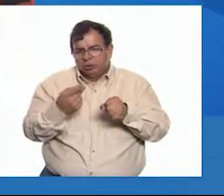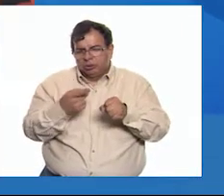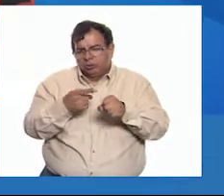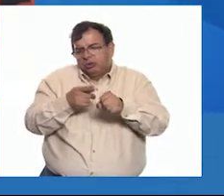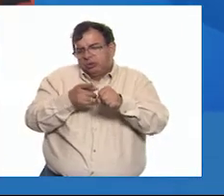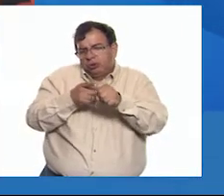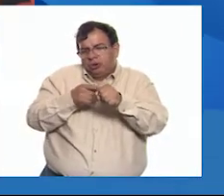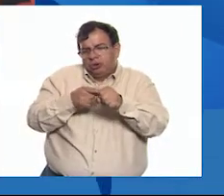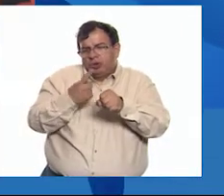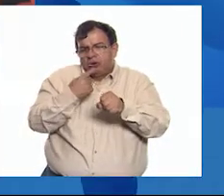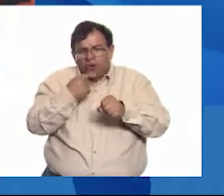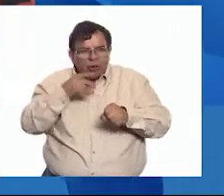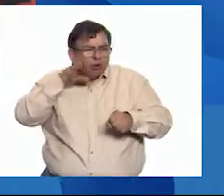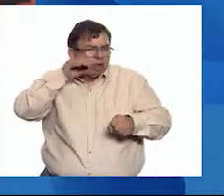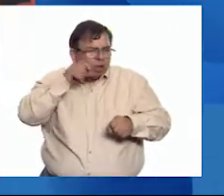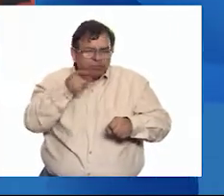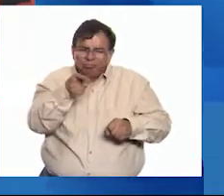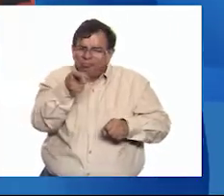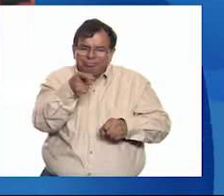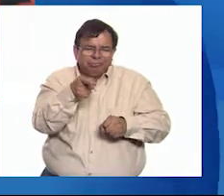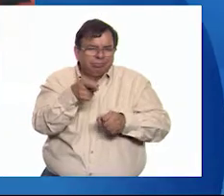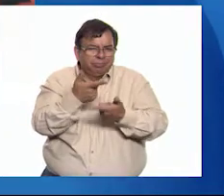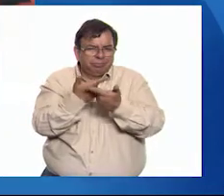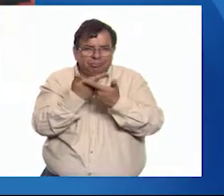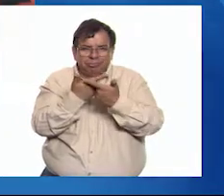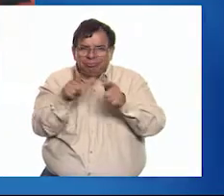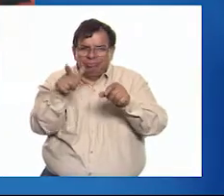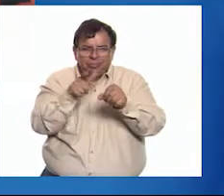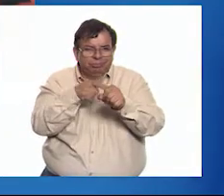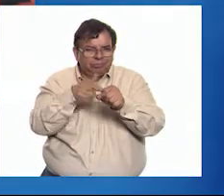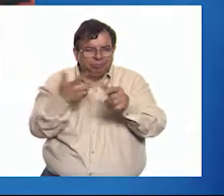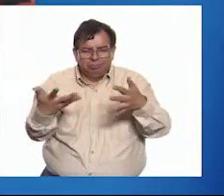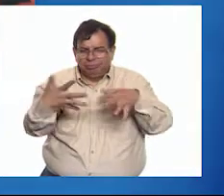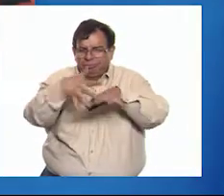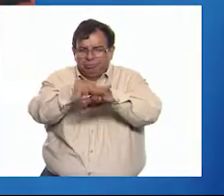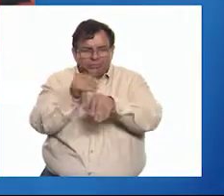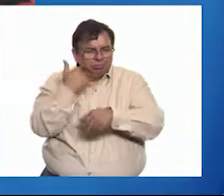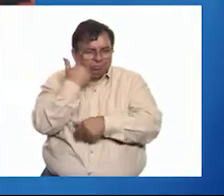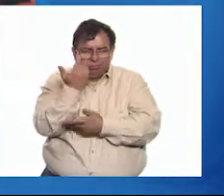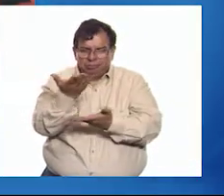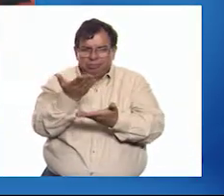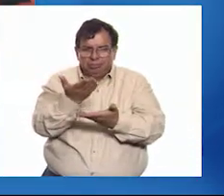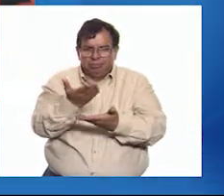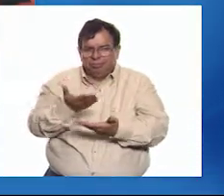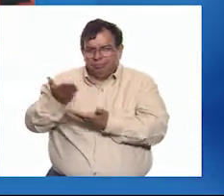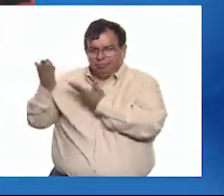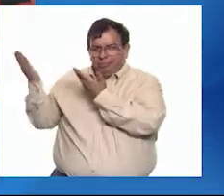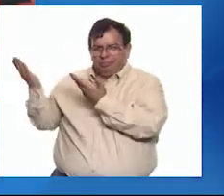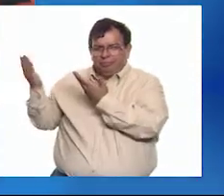rojo y el naranja, pero recuerden que ustedes pueden realizar las combinaciones que ustedes quieran.